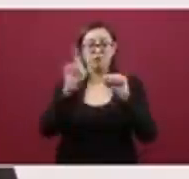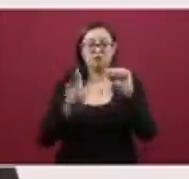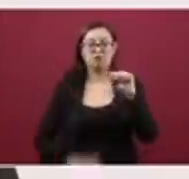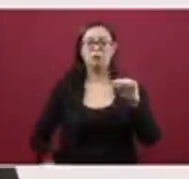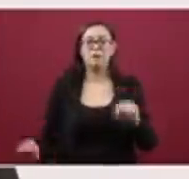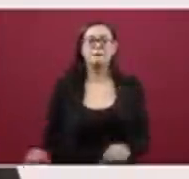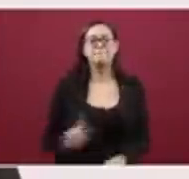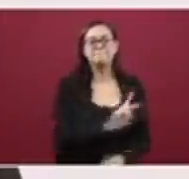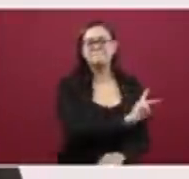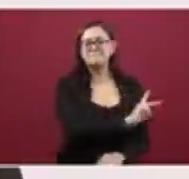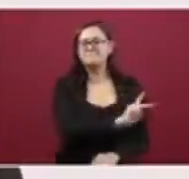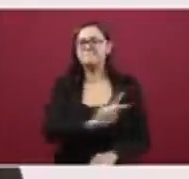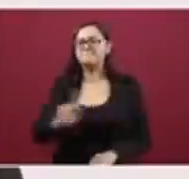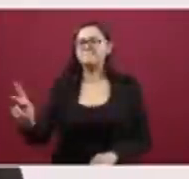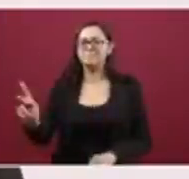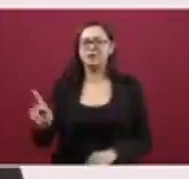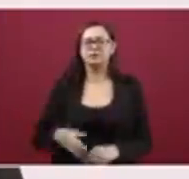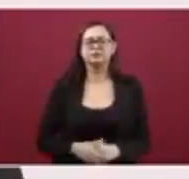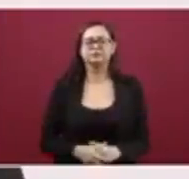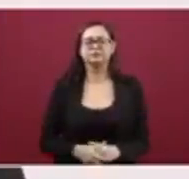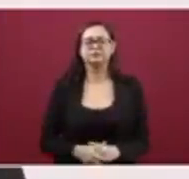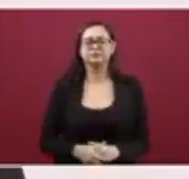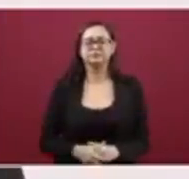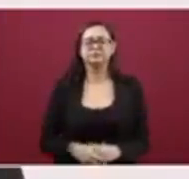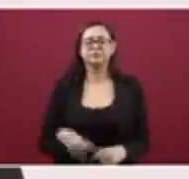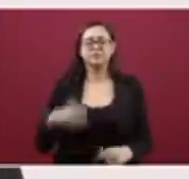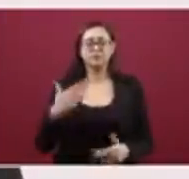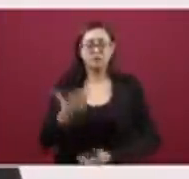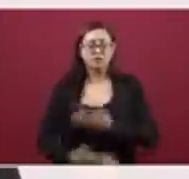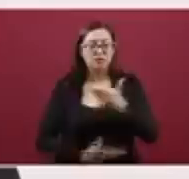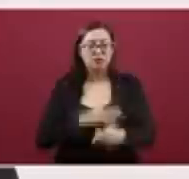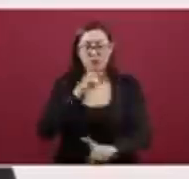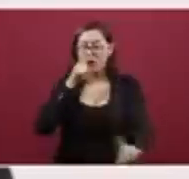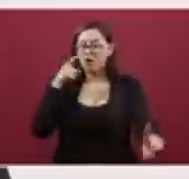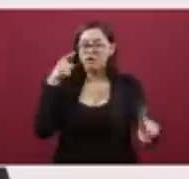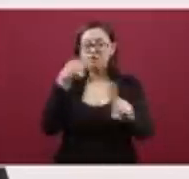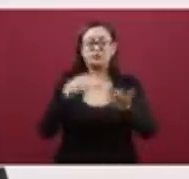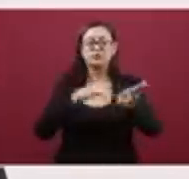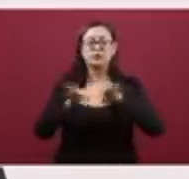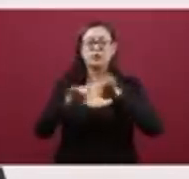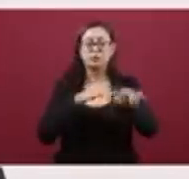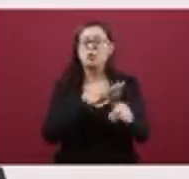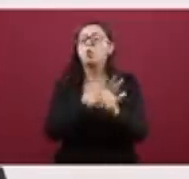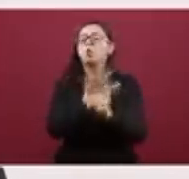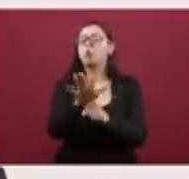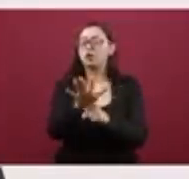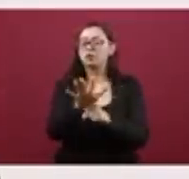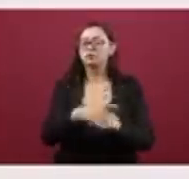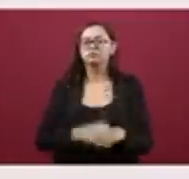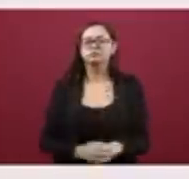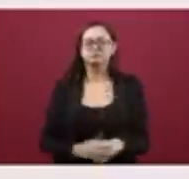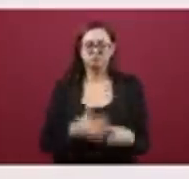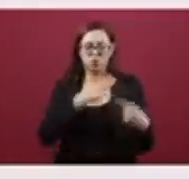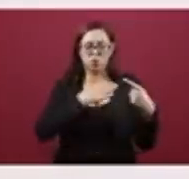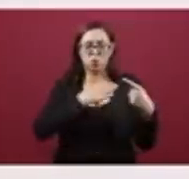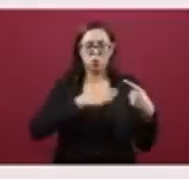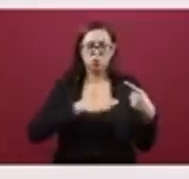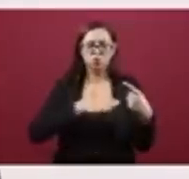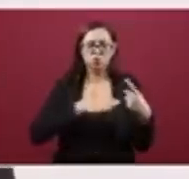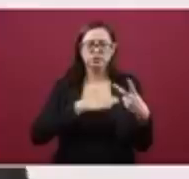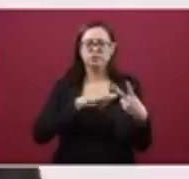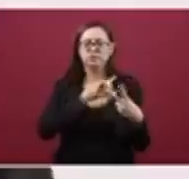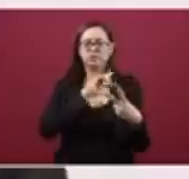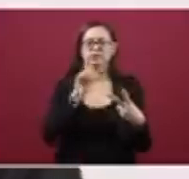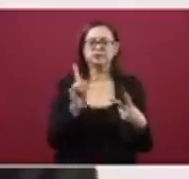los mexicanos y su función principal es hacer valer la justicia y buscar